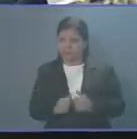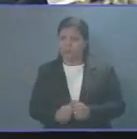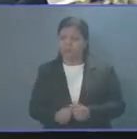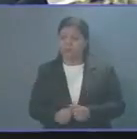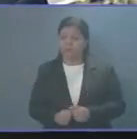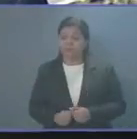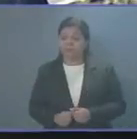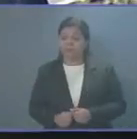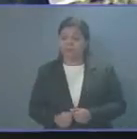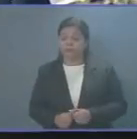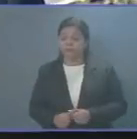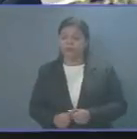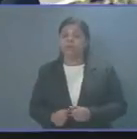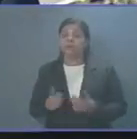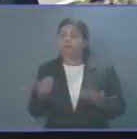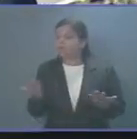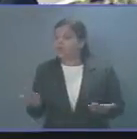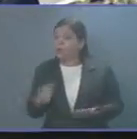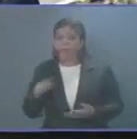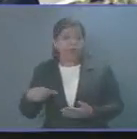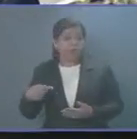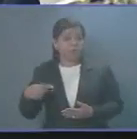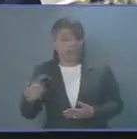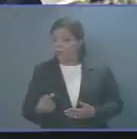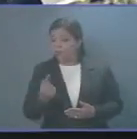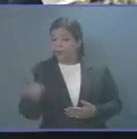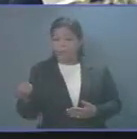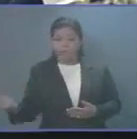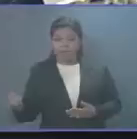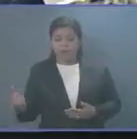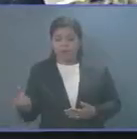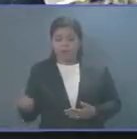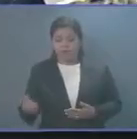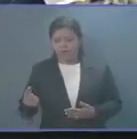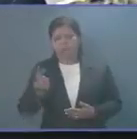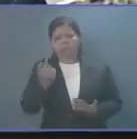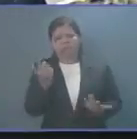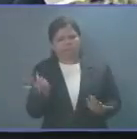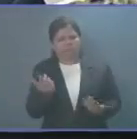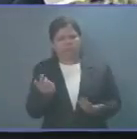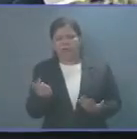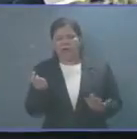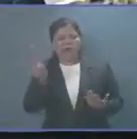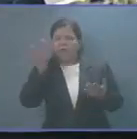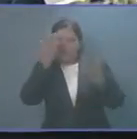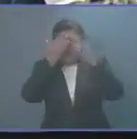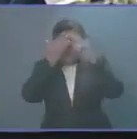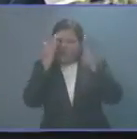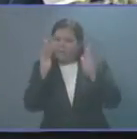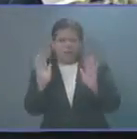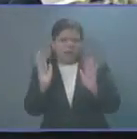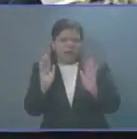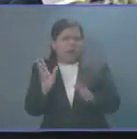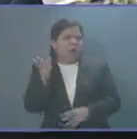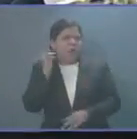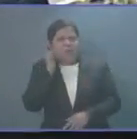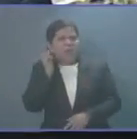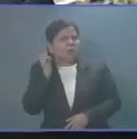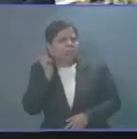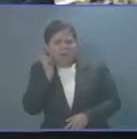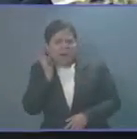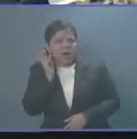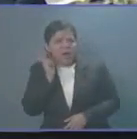que no siempre la gente, la población, conocía, escuchaba